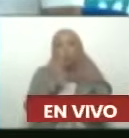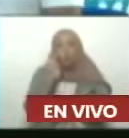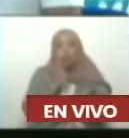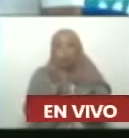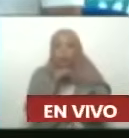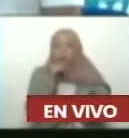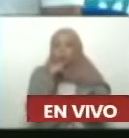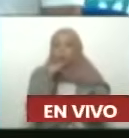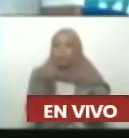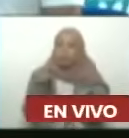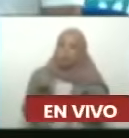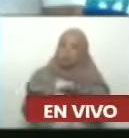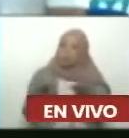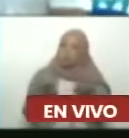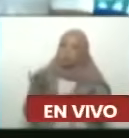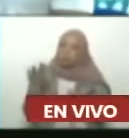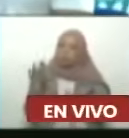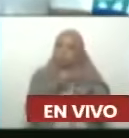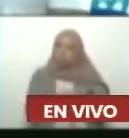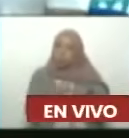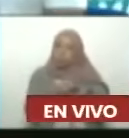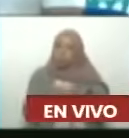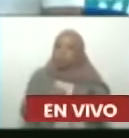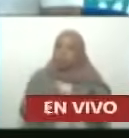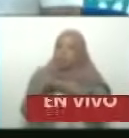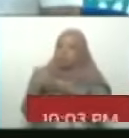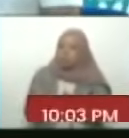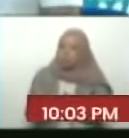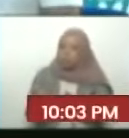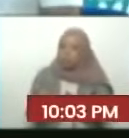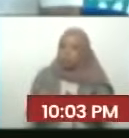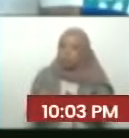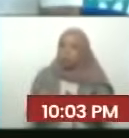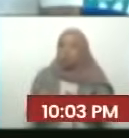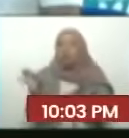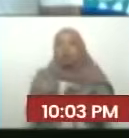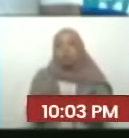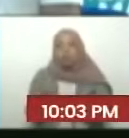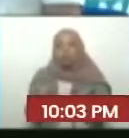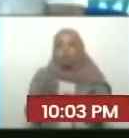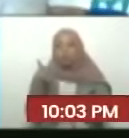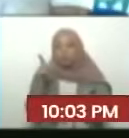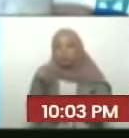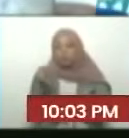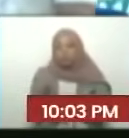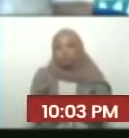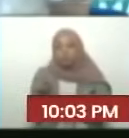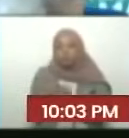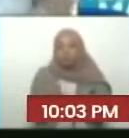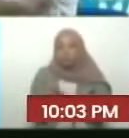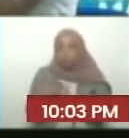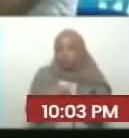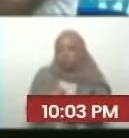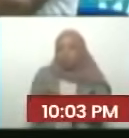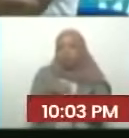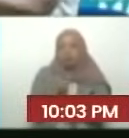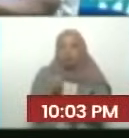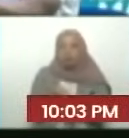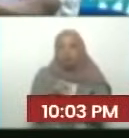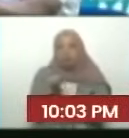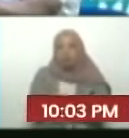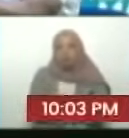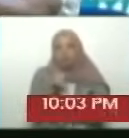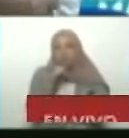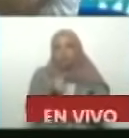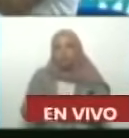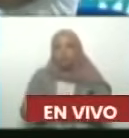y los convierte en servicio social, en beneficio social. En el caso este que nos está diciendo de Choroní, tan interesante. Tanto así también